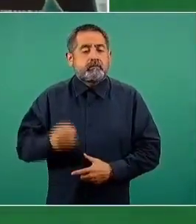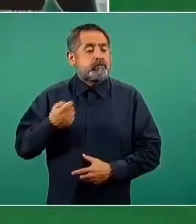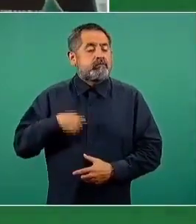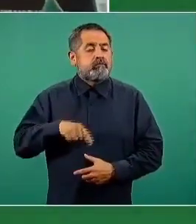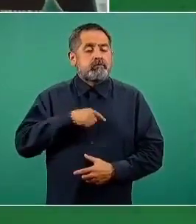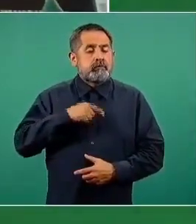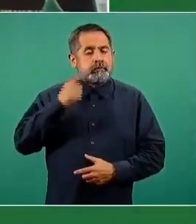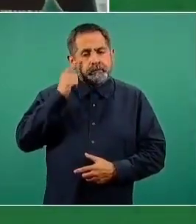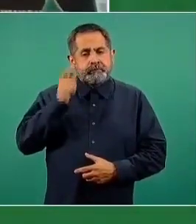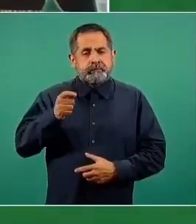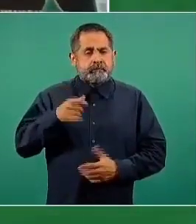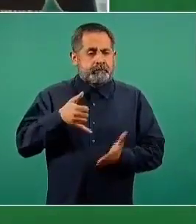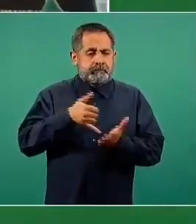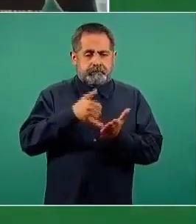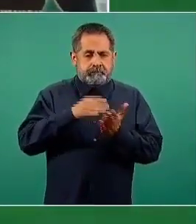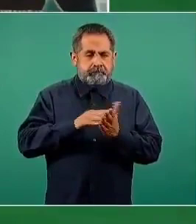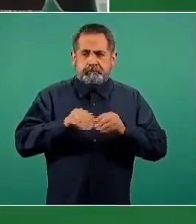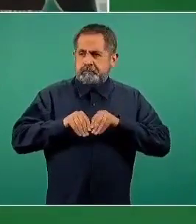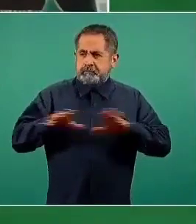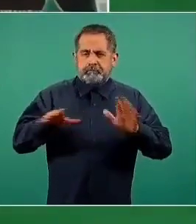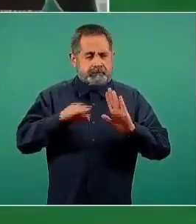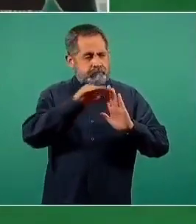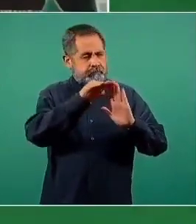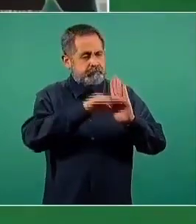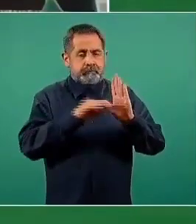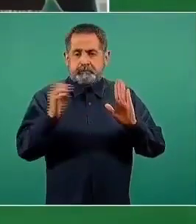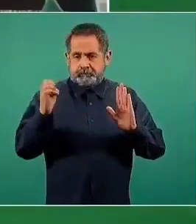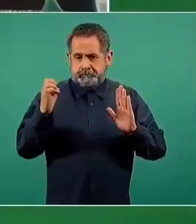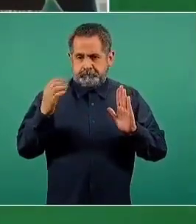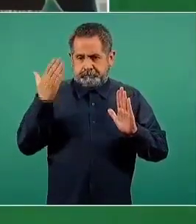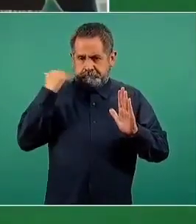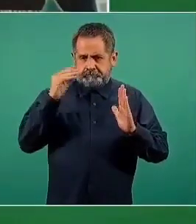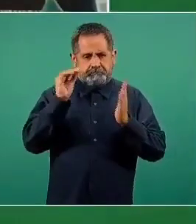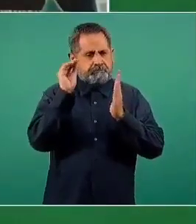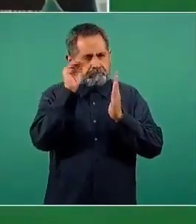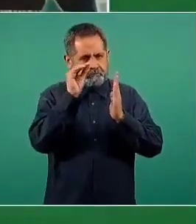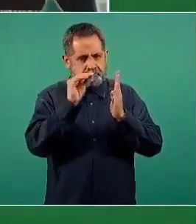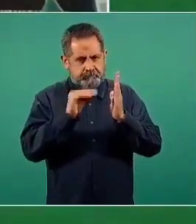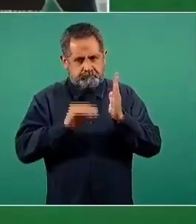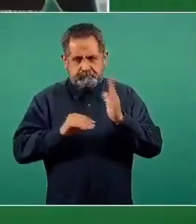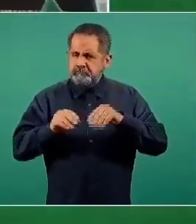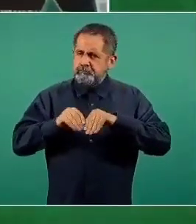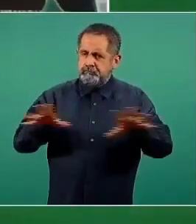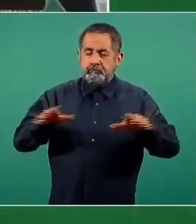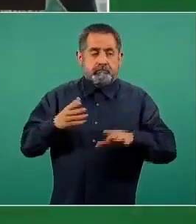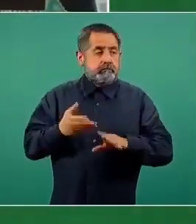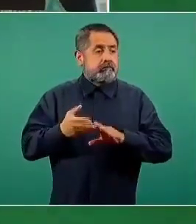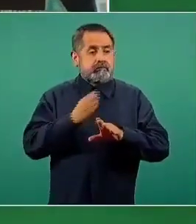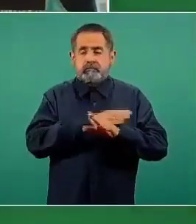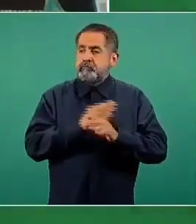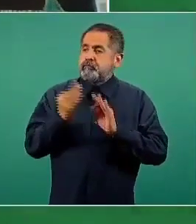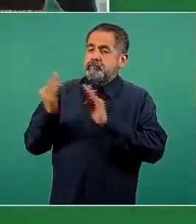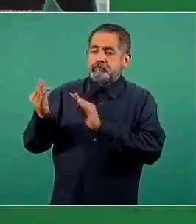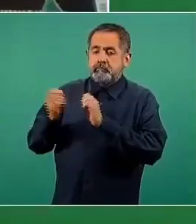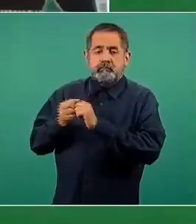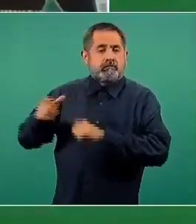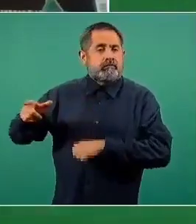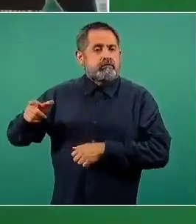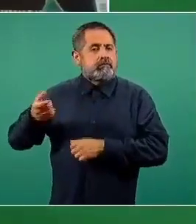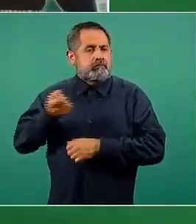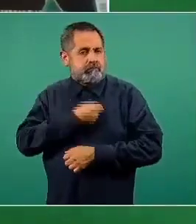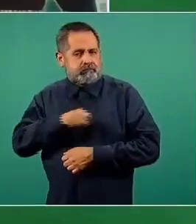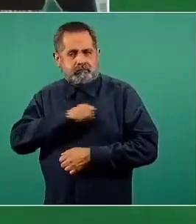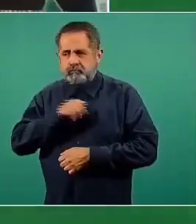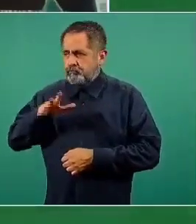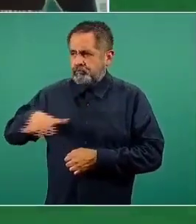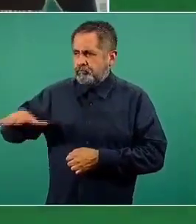Nosotros publicamos las recomendaciones en enero, hicimos una presentación al sector salud y otros sectores en